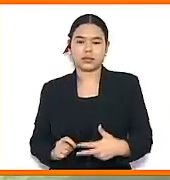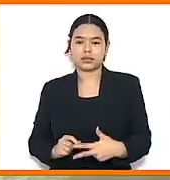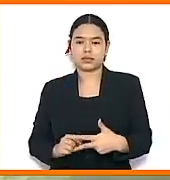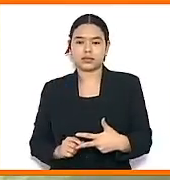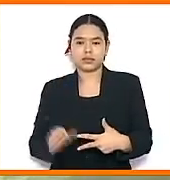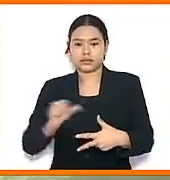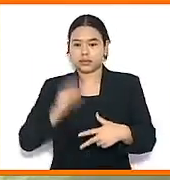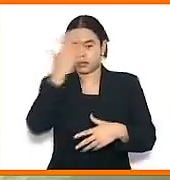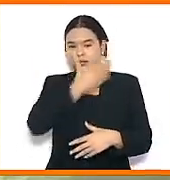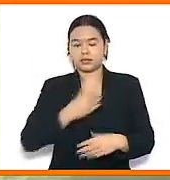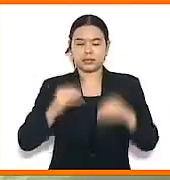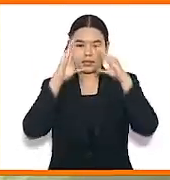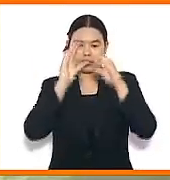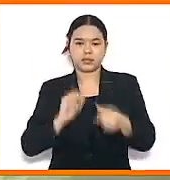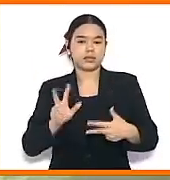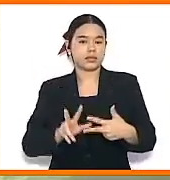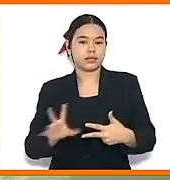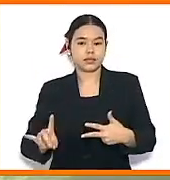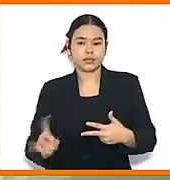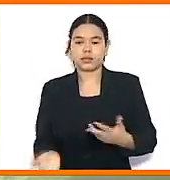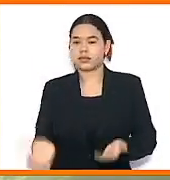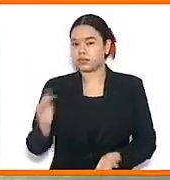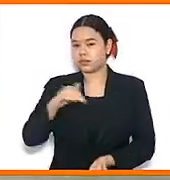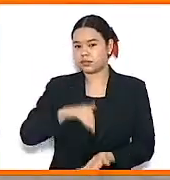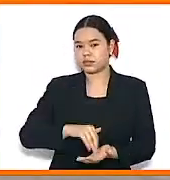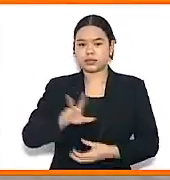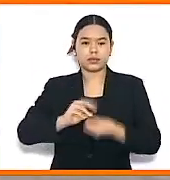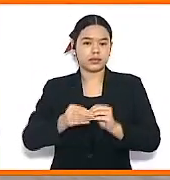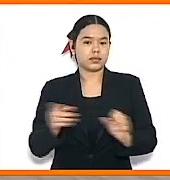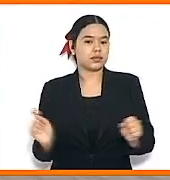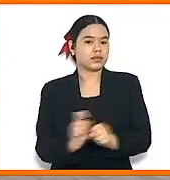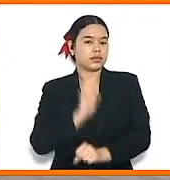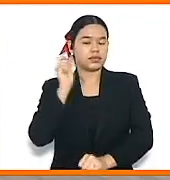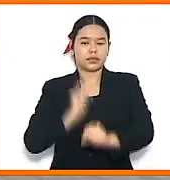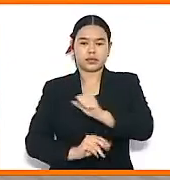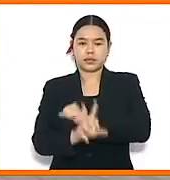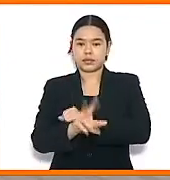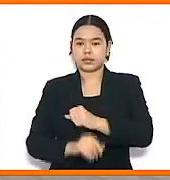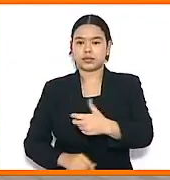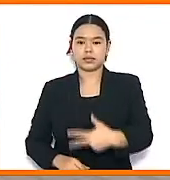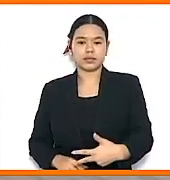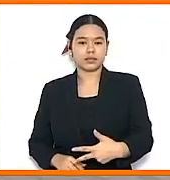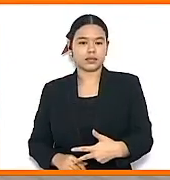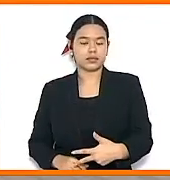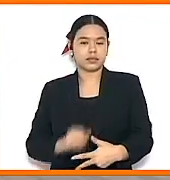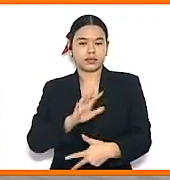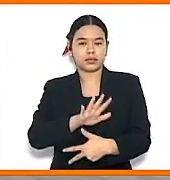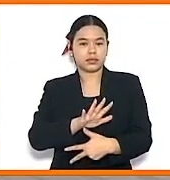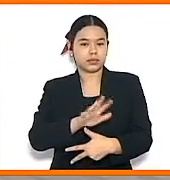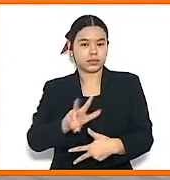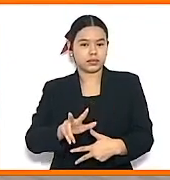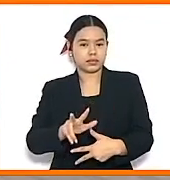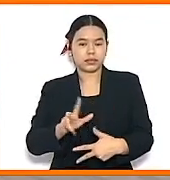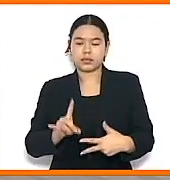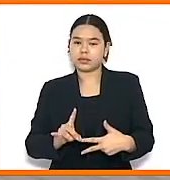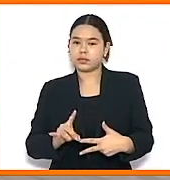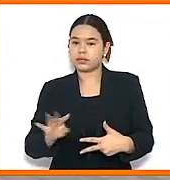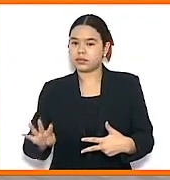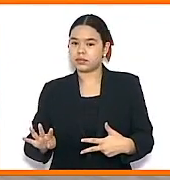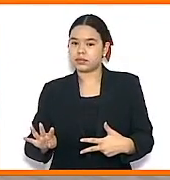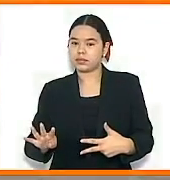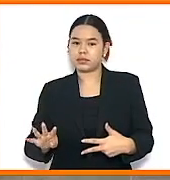ganador en esta linda noche es el 38. Los números ganadores en Pega 3 son 53, 84